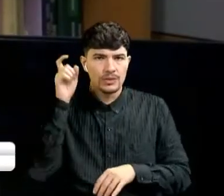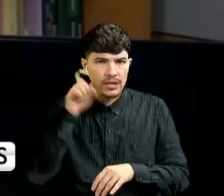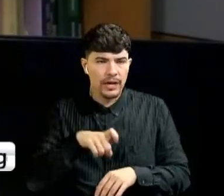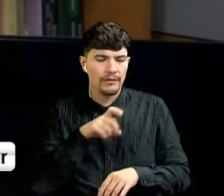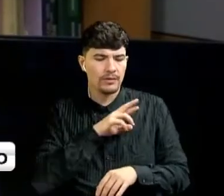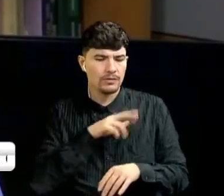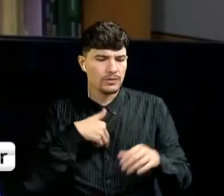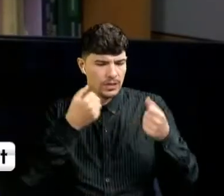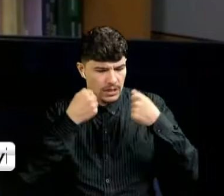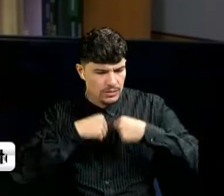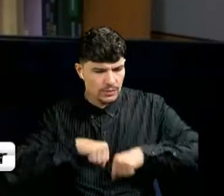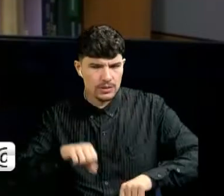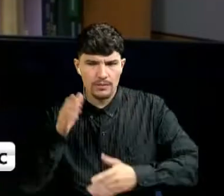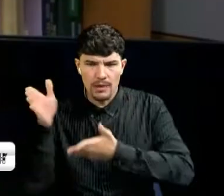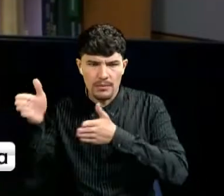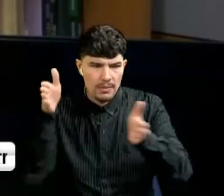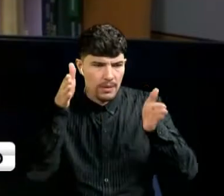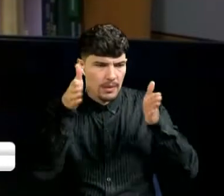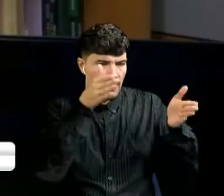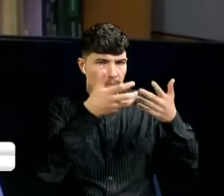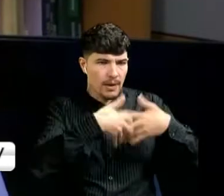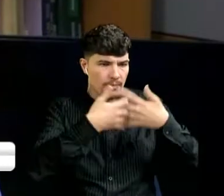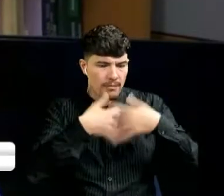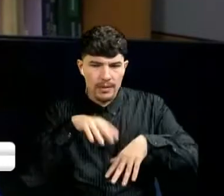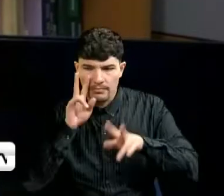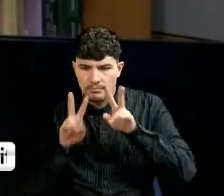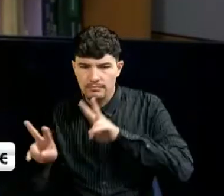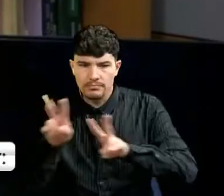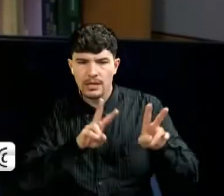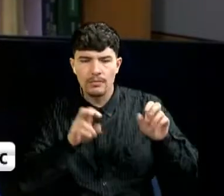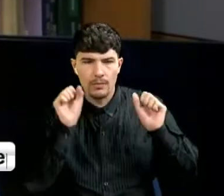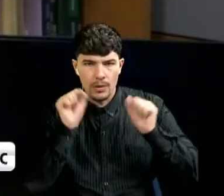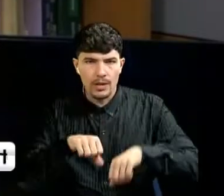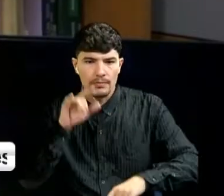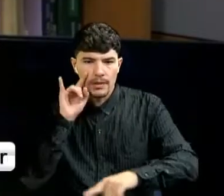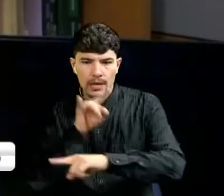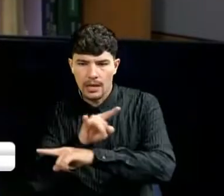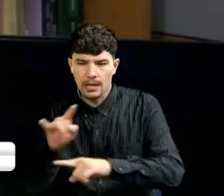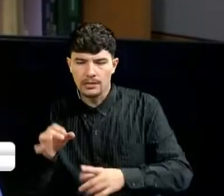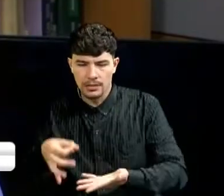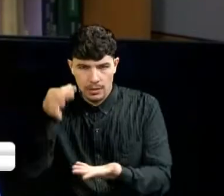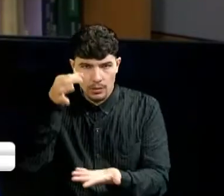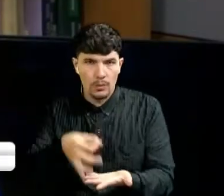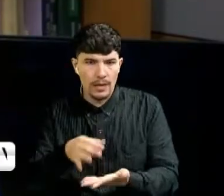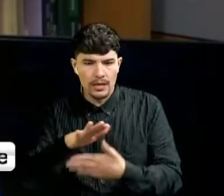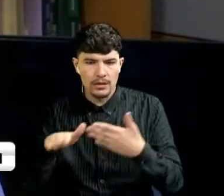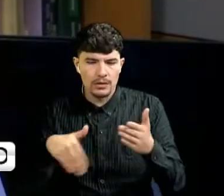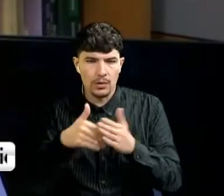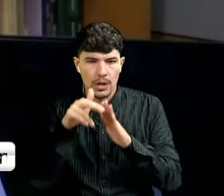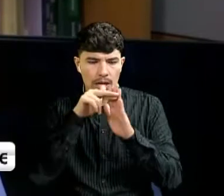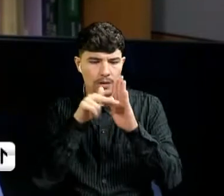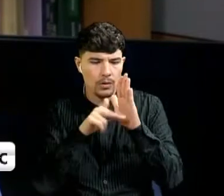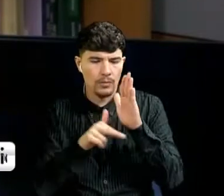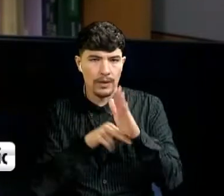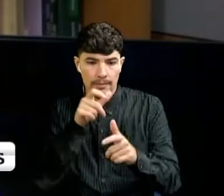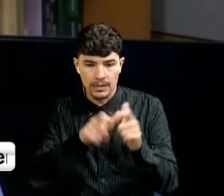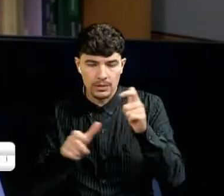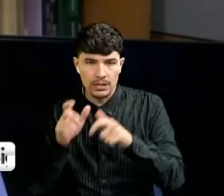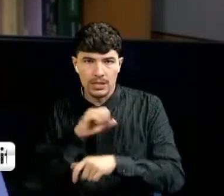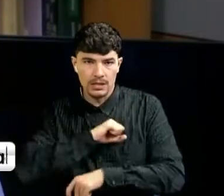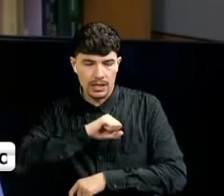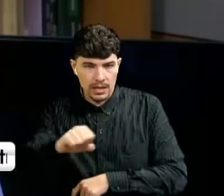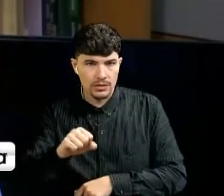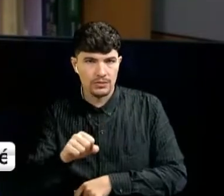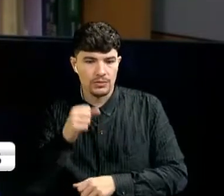esfuerzos para visitar unidades productivas más frecuentemente y estar velando por que se cumpla integralmente éstas derechos de